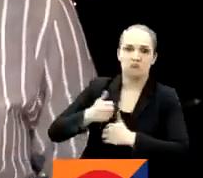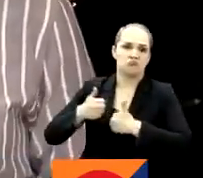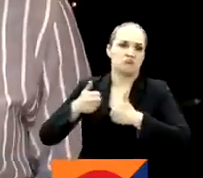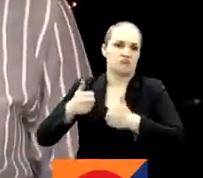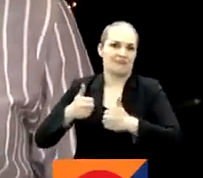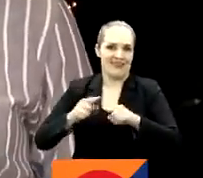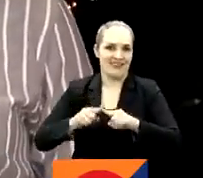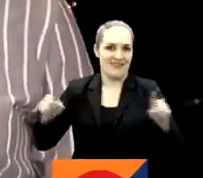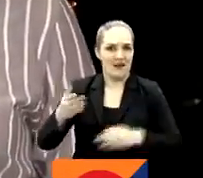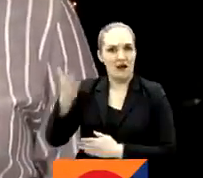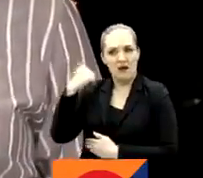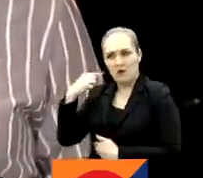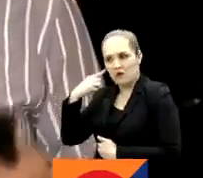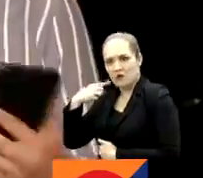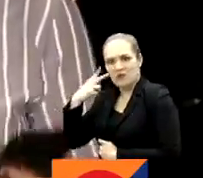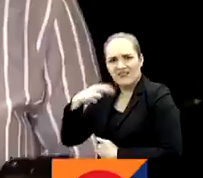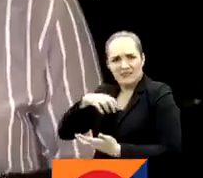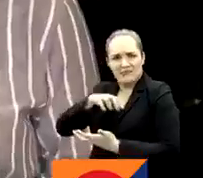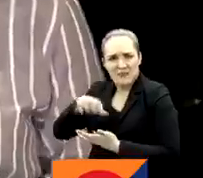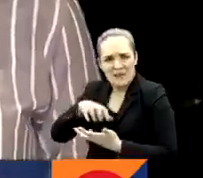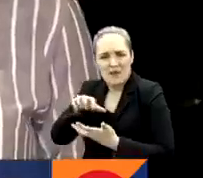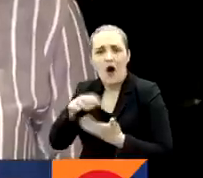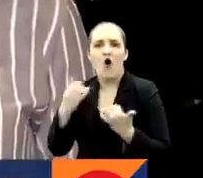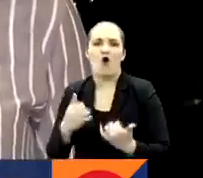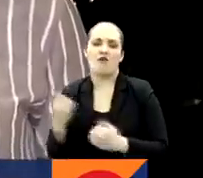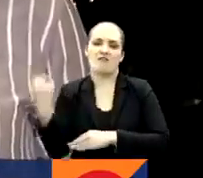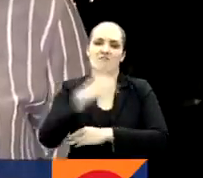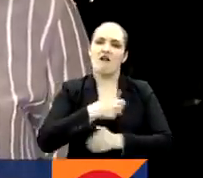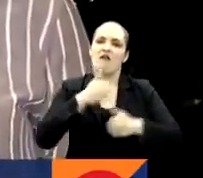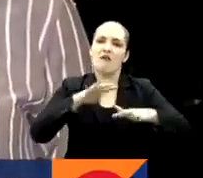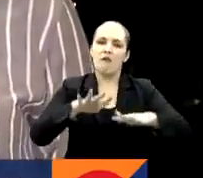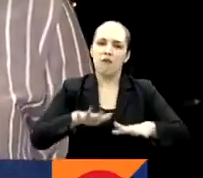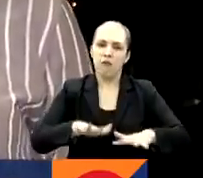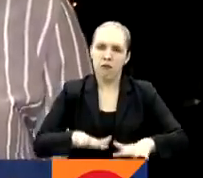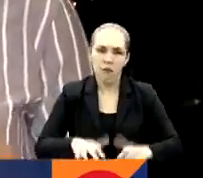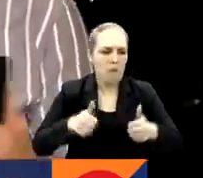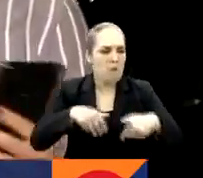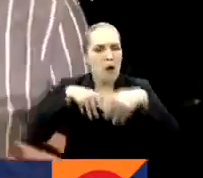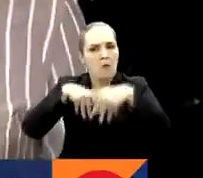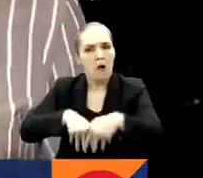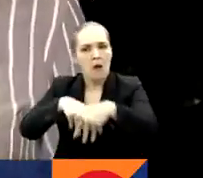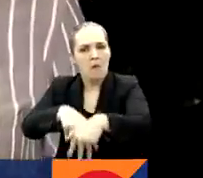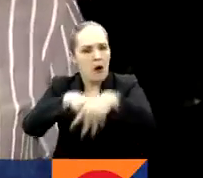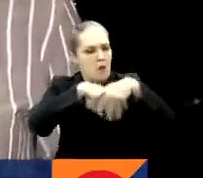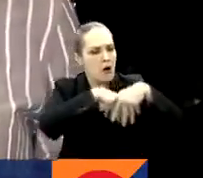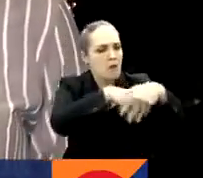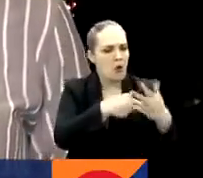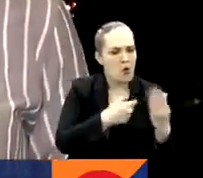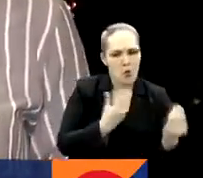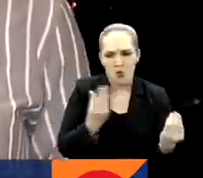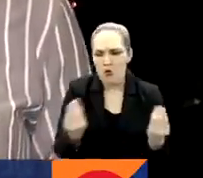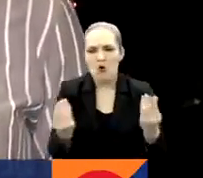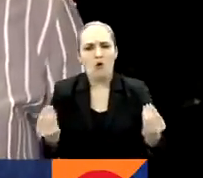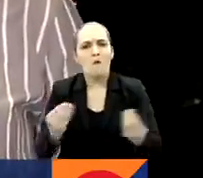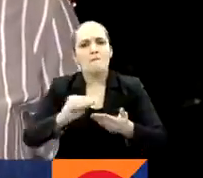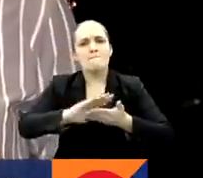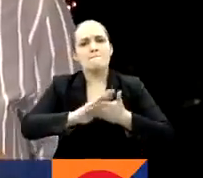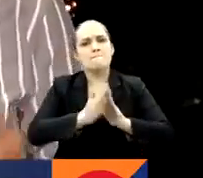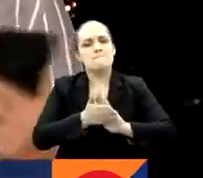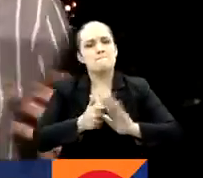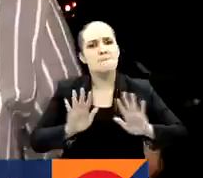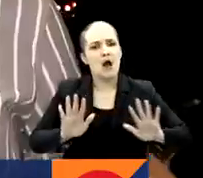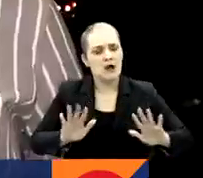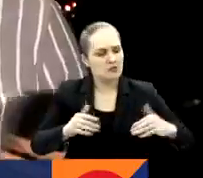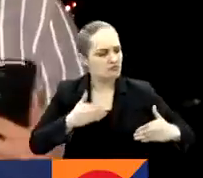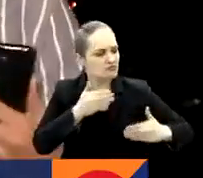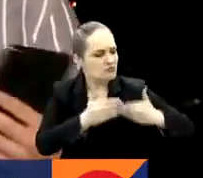a lo que vimos durante estos tres días de paro. Hoy ya se cumple el cuarto día, pero las manifestaciones en su mayoría se han realizado de manera pacífica. Todo ha